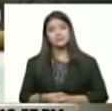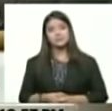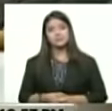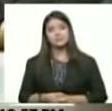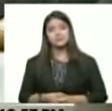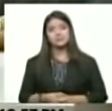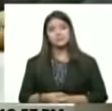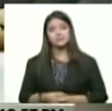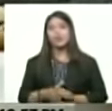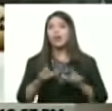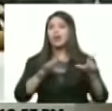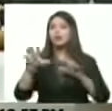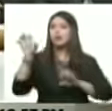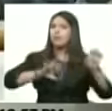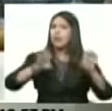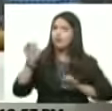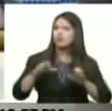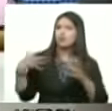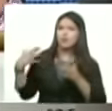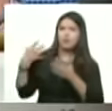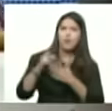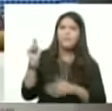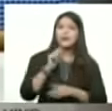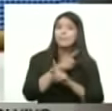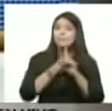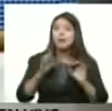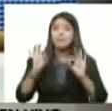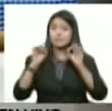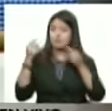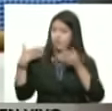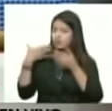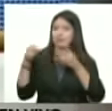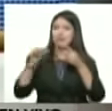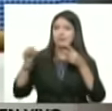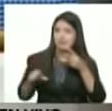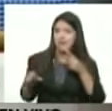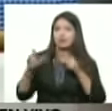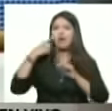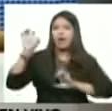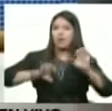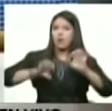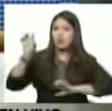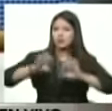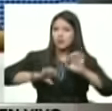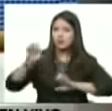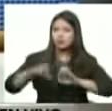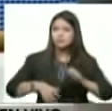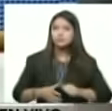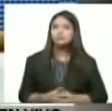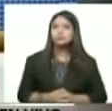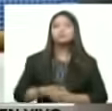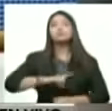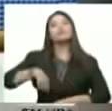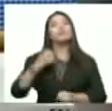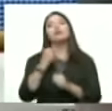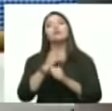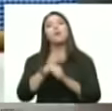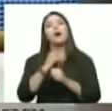Hemos hecho la evaluación durante varios meses, pero de manera particular en las últimas semanas, y estamos trabajando